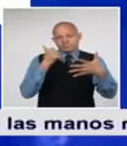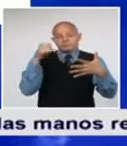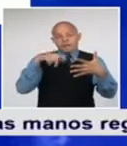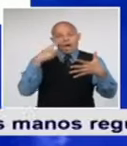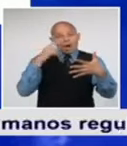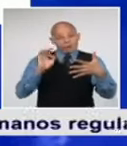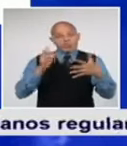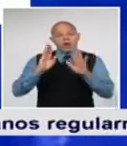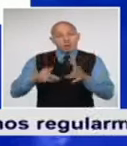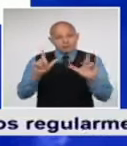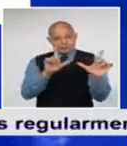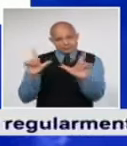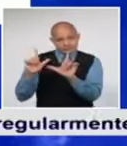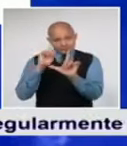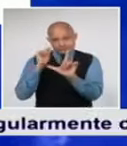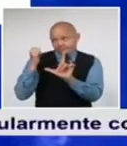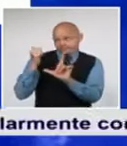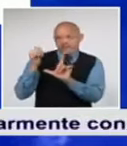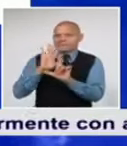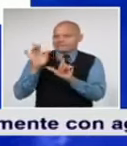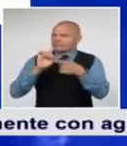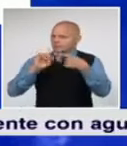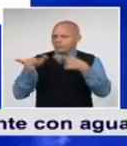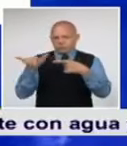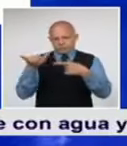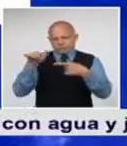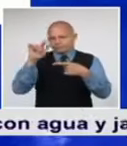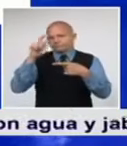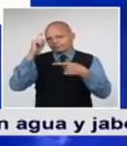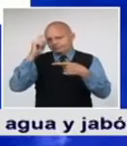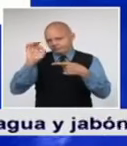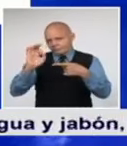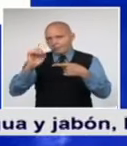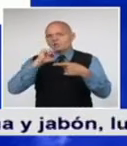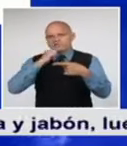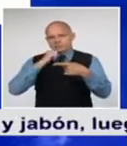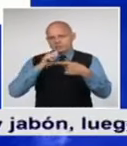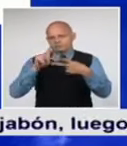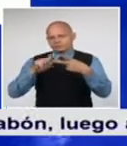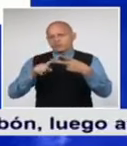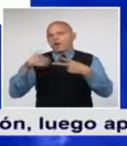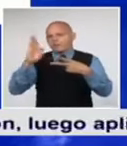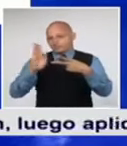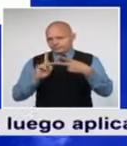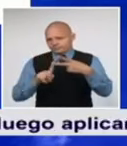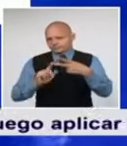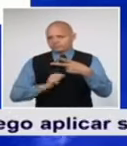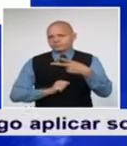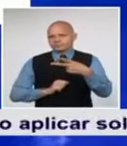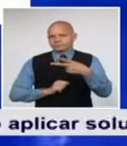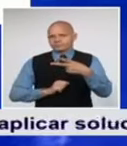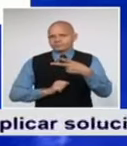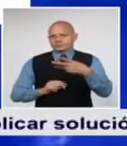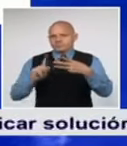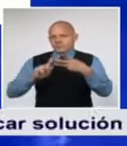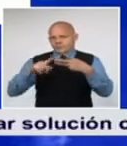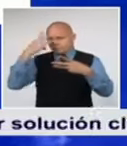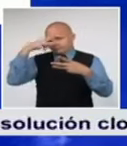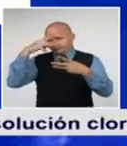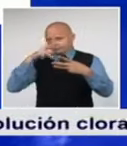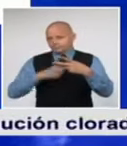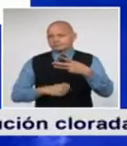dicho, Brasil en segundo lugar, con más de 401.000, México con más